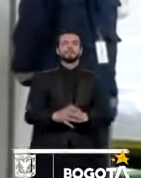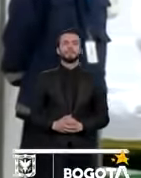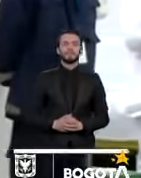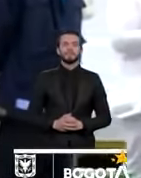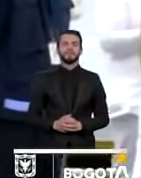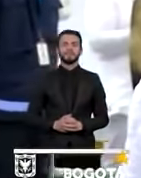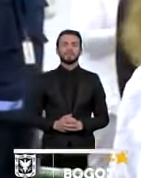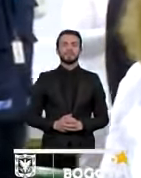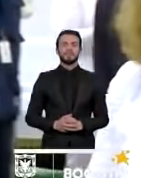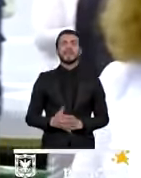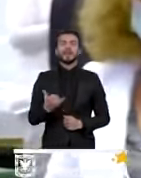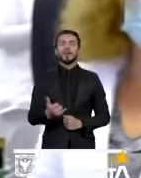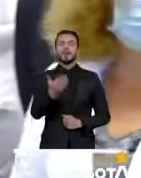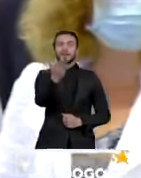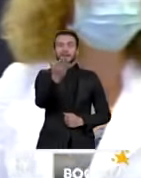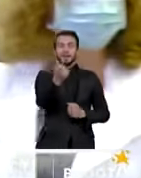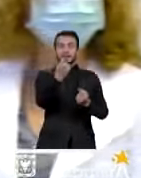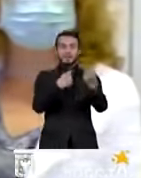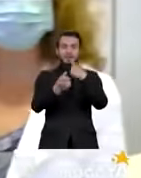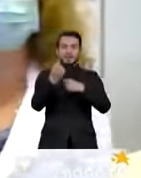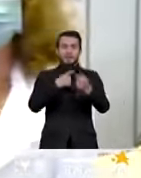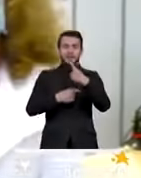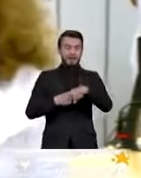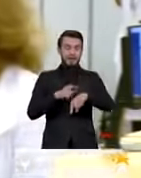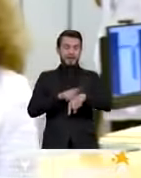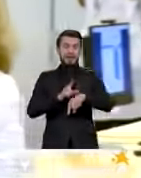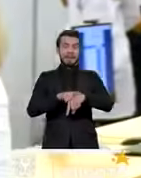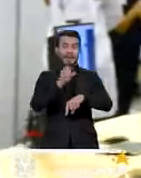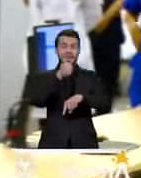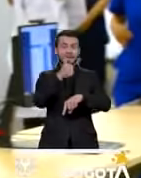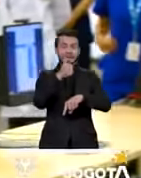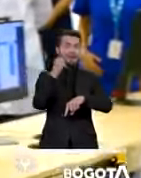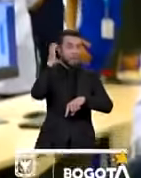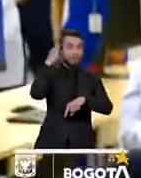responder a algunas preguntas. Yo a las 10 tengo citación en el Consejo, así que tengo que ir.